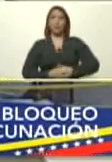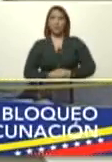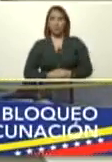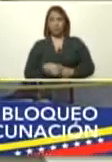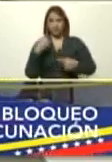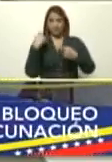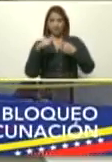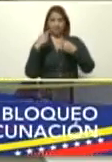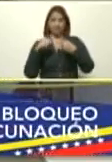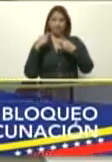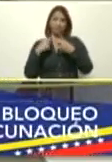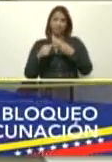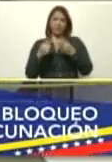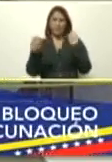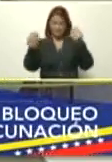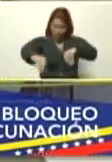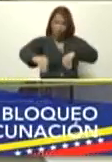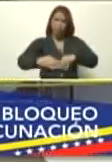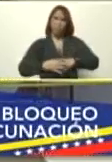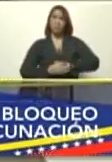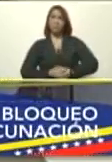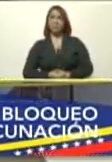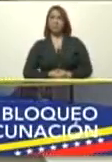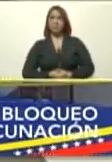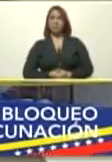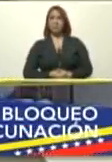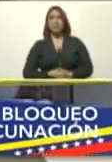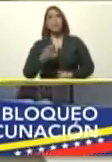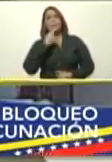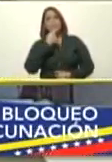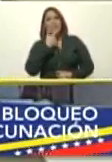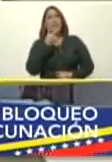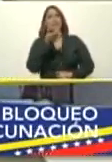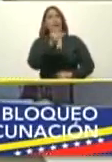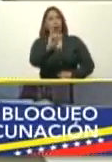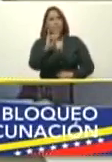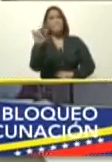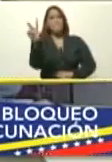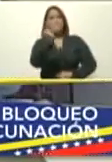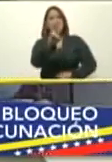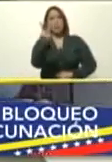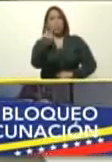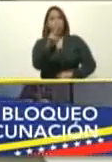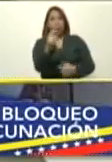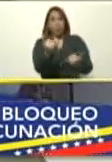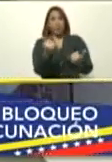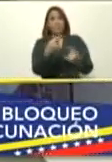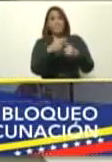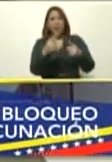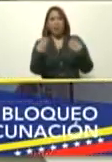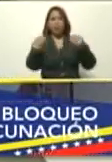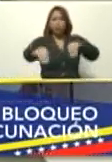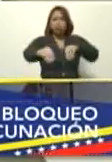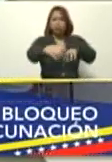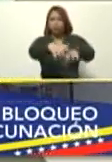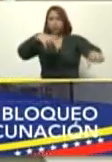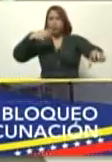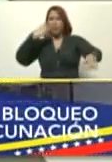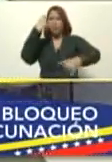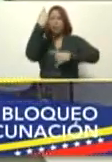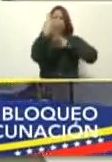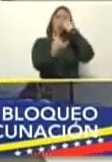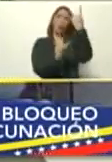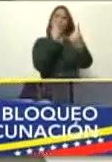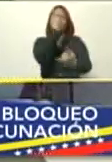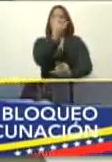etcétera, etcétera. Es unánime la opinión de lo bella que está Venezuela, pero es unánime la admiración de cómo